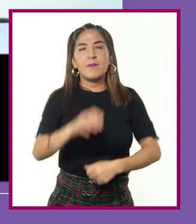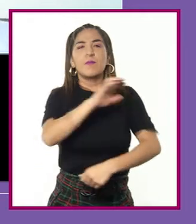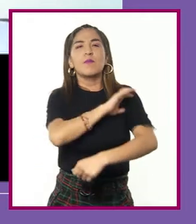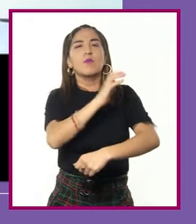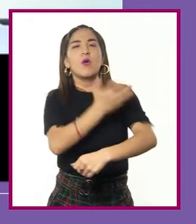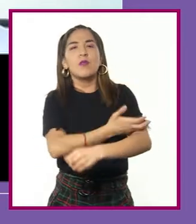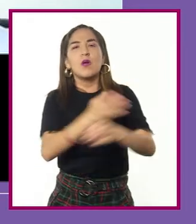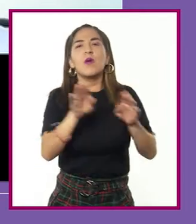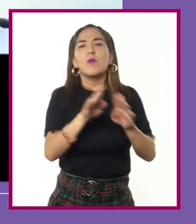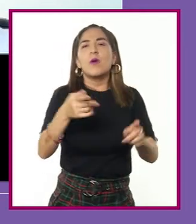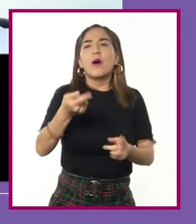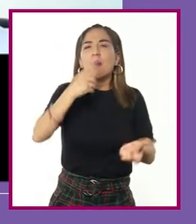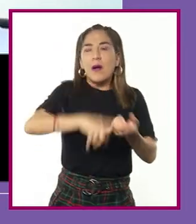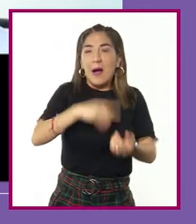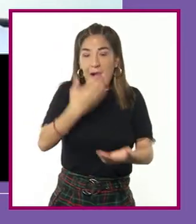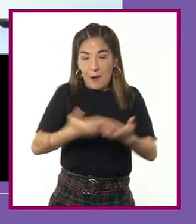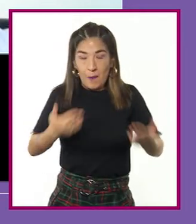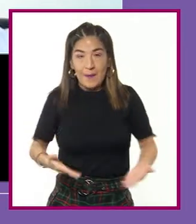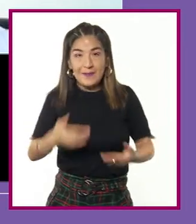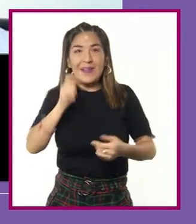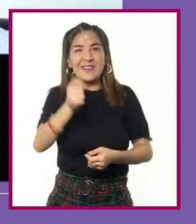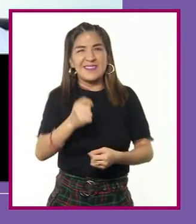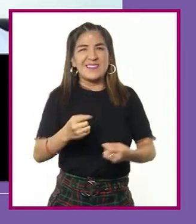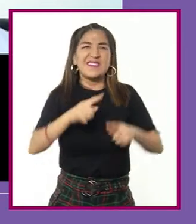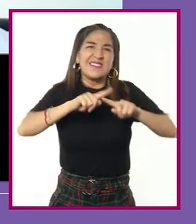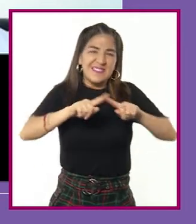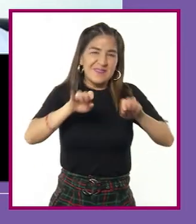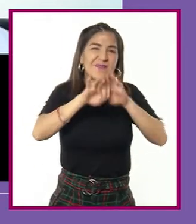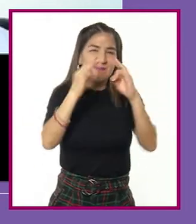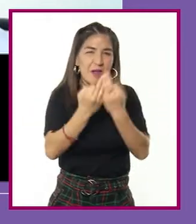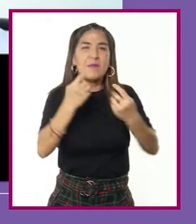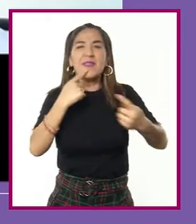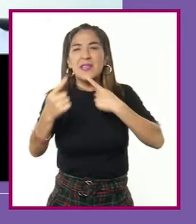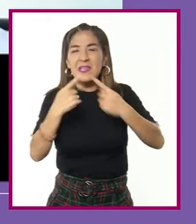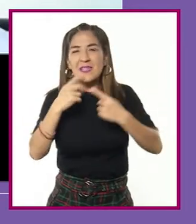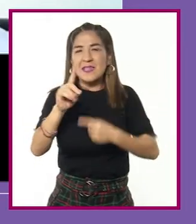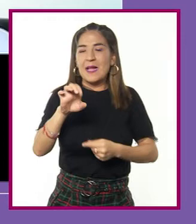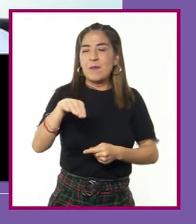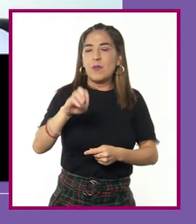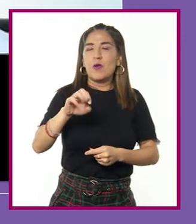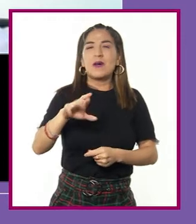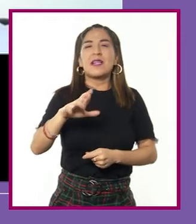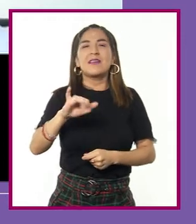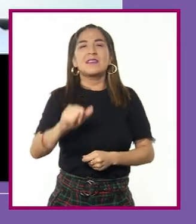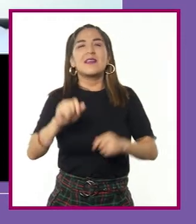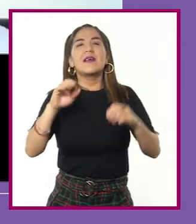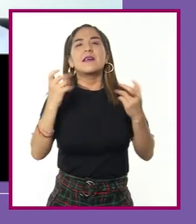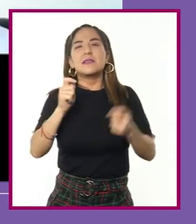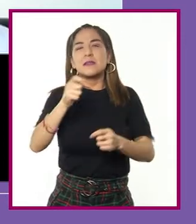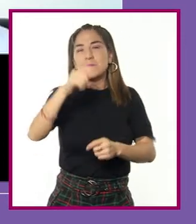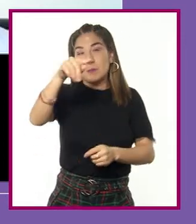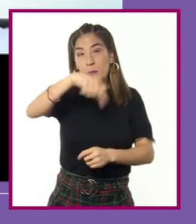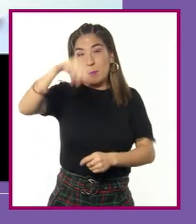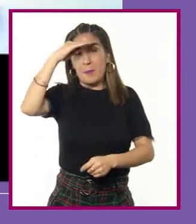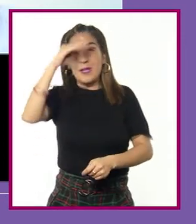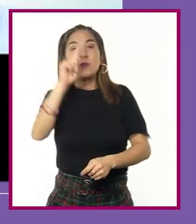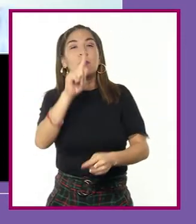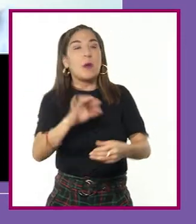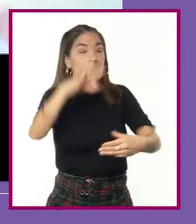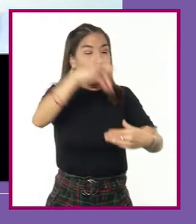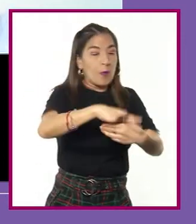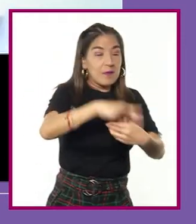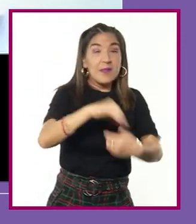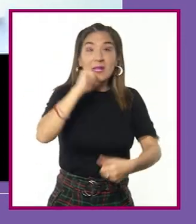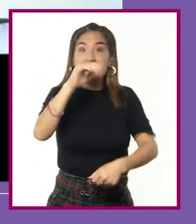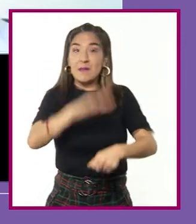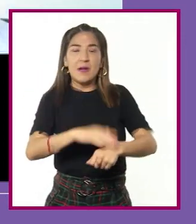se vive hoy una sociedad democrática? Parecería que nada más el tema de democracia significa salir a votar. Y no, salir a votar